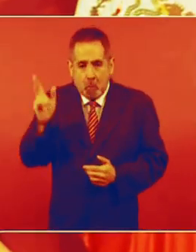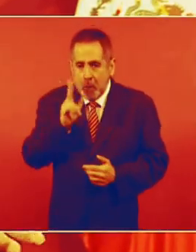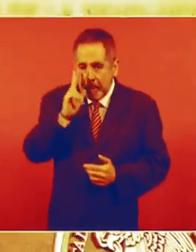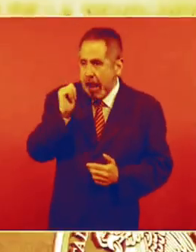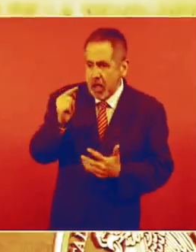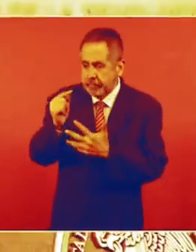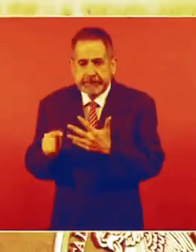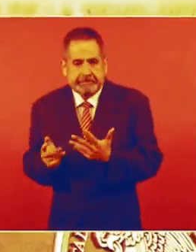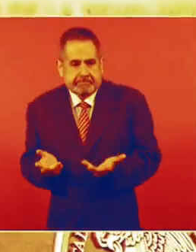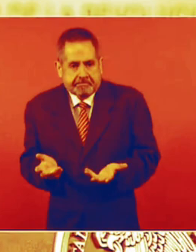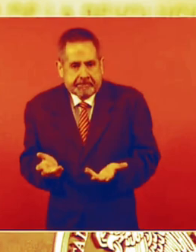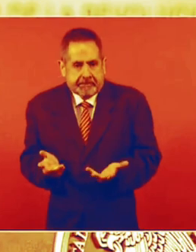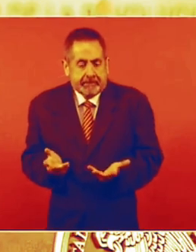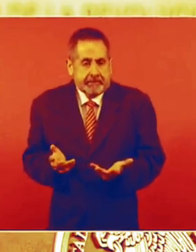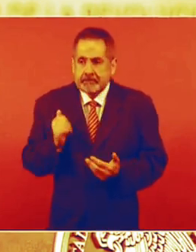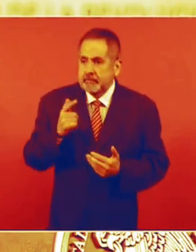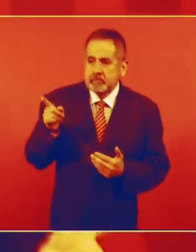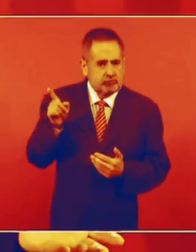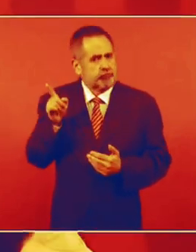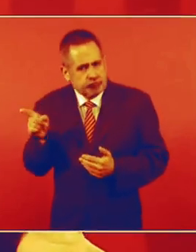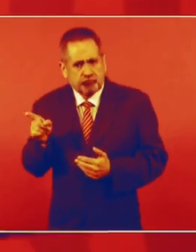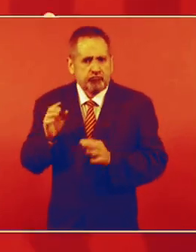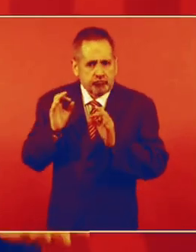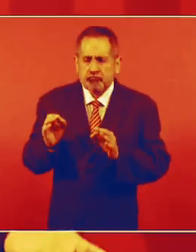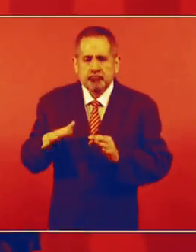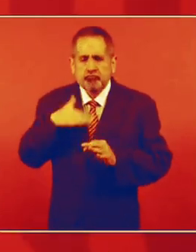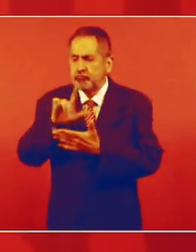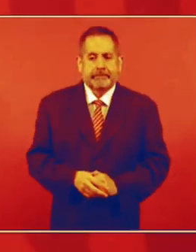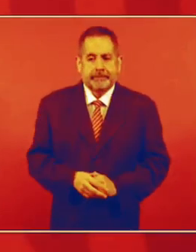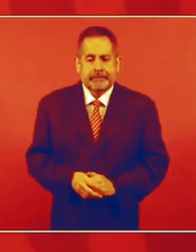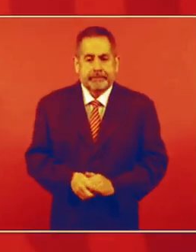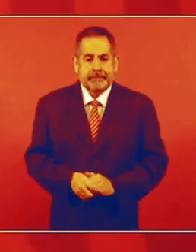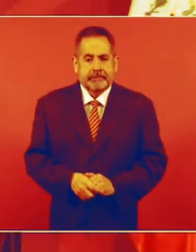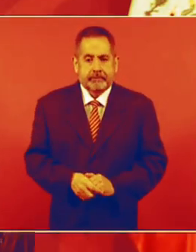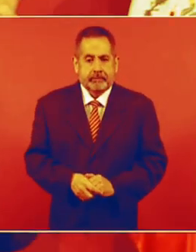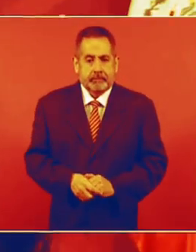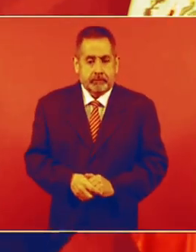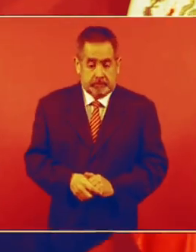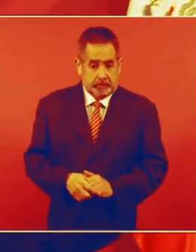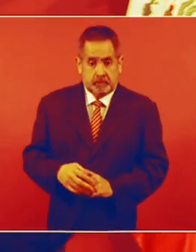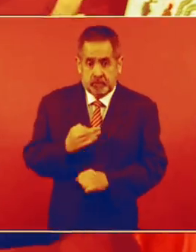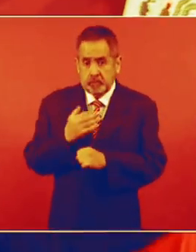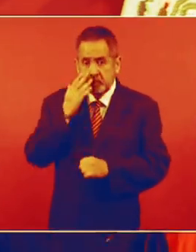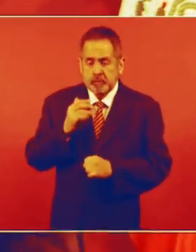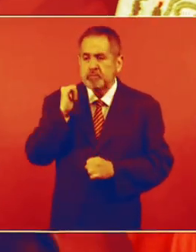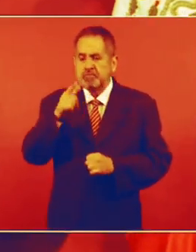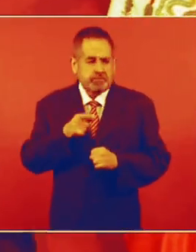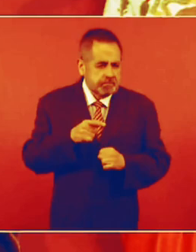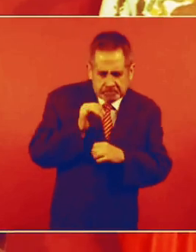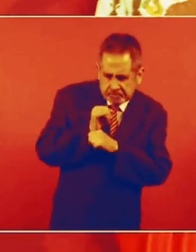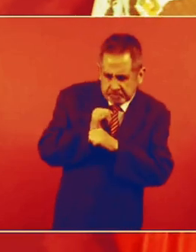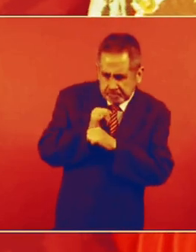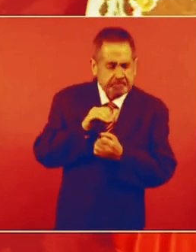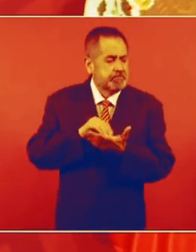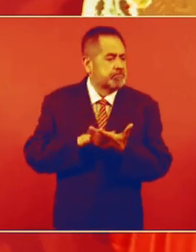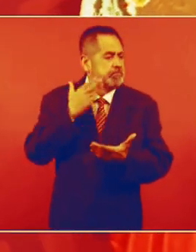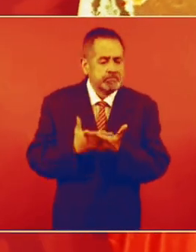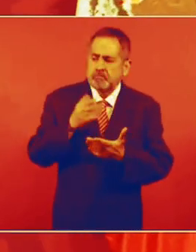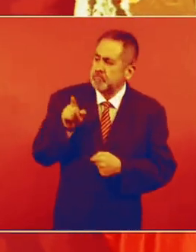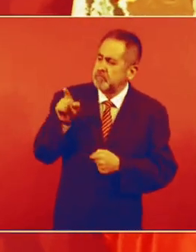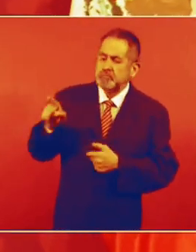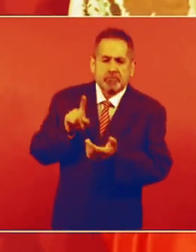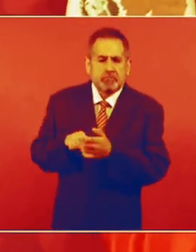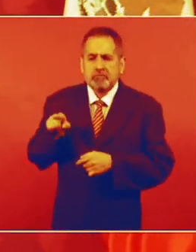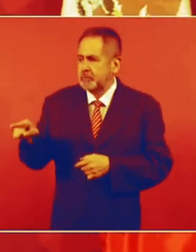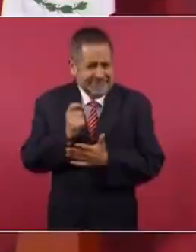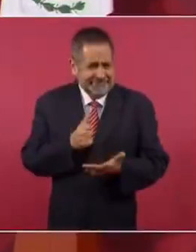pruebas de que haya cometido un delito. No existe ningún dictamen que demuestre que